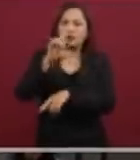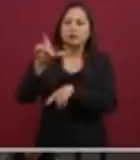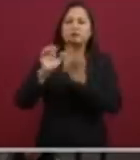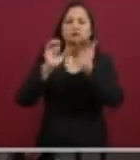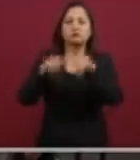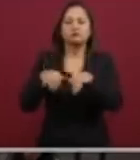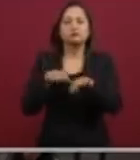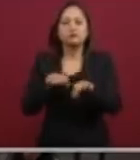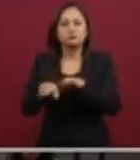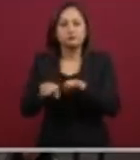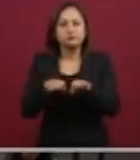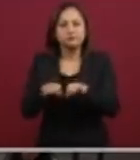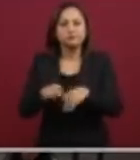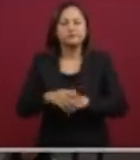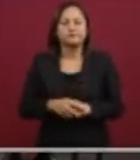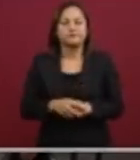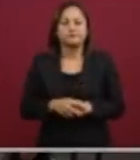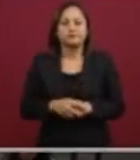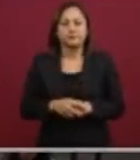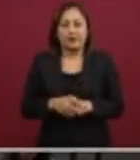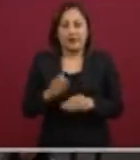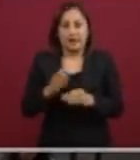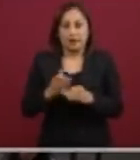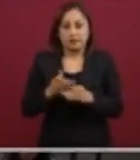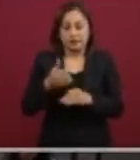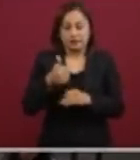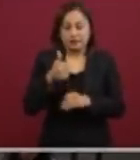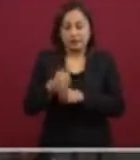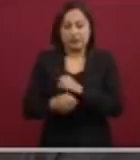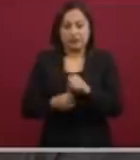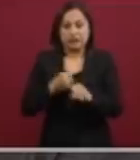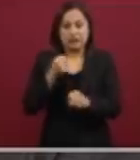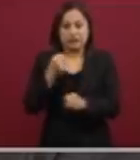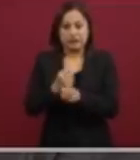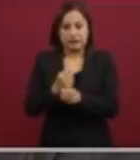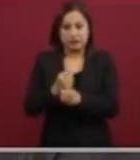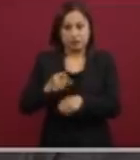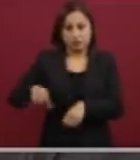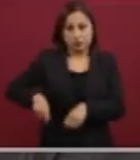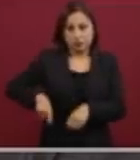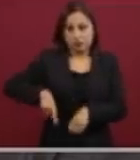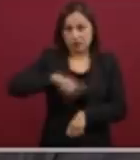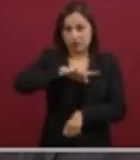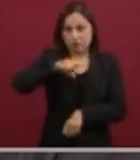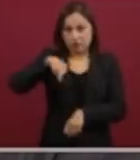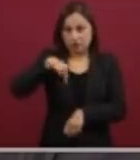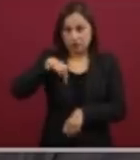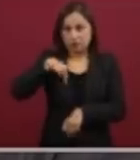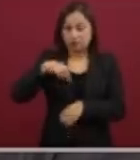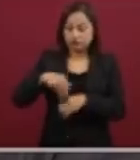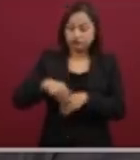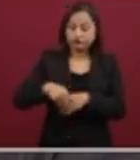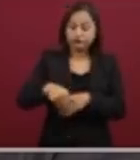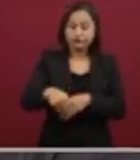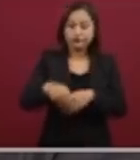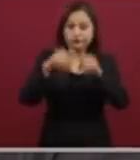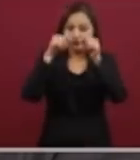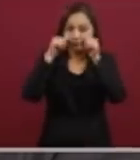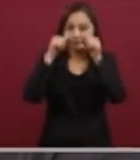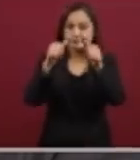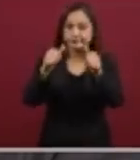El propósito es que en el sexenio, como aquí se dijo, se puedan atender en